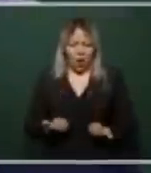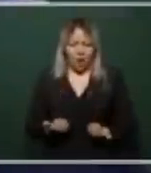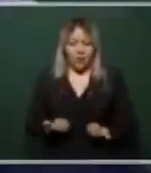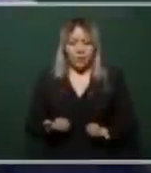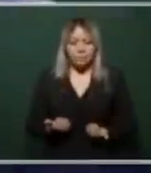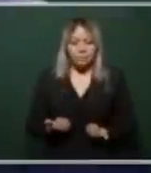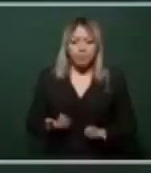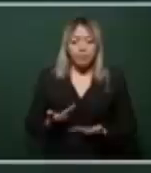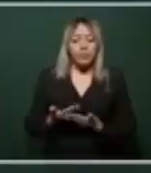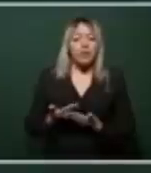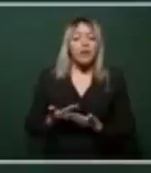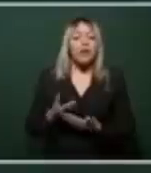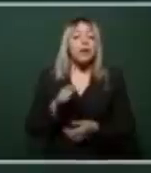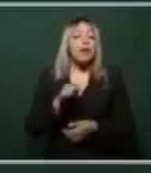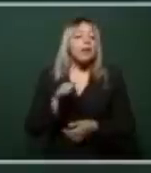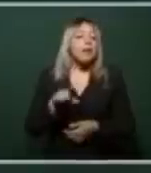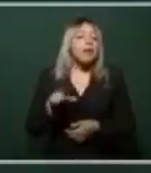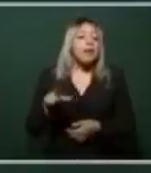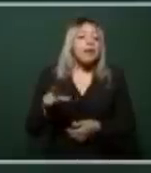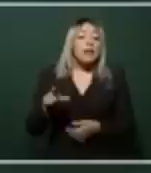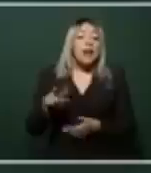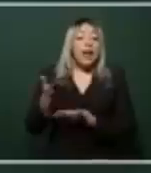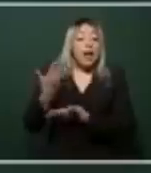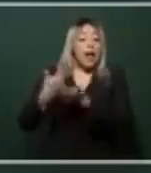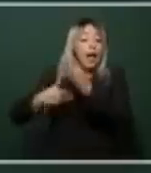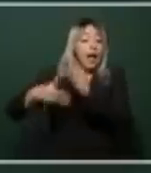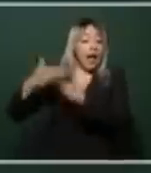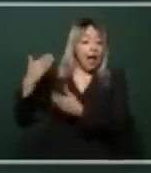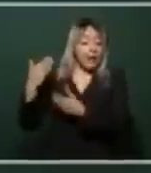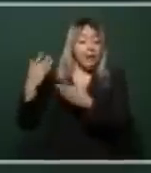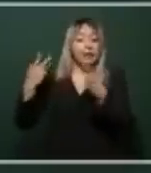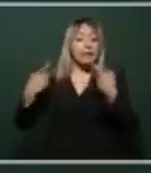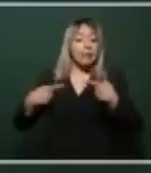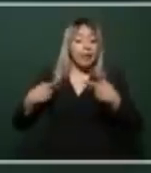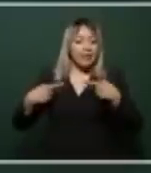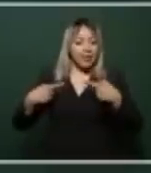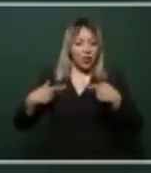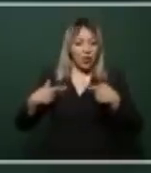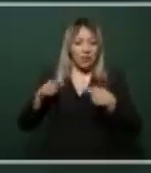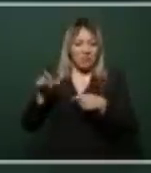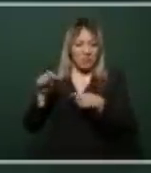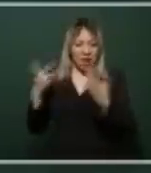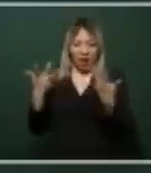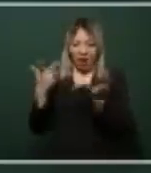Les pagaban a los columnistas,